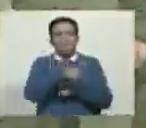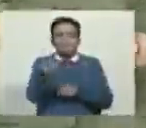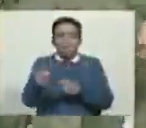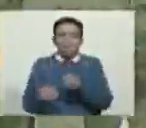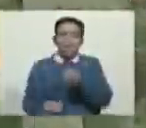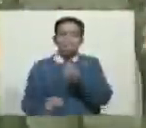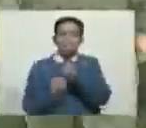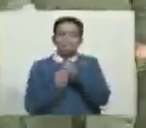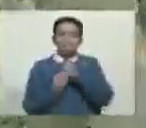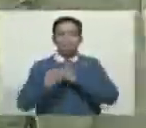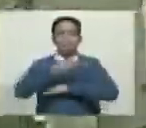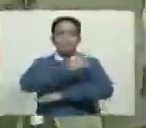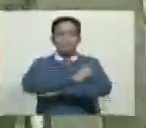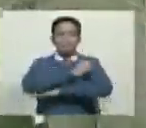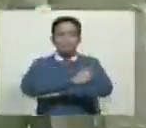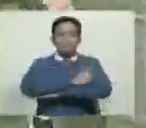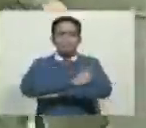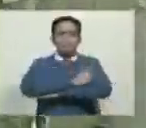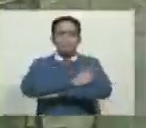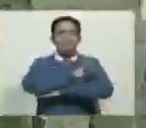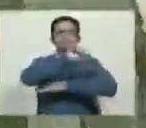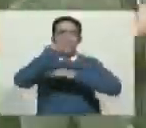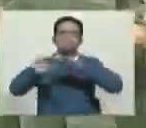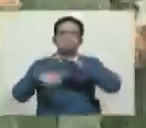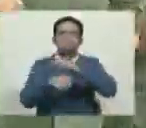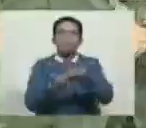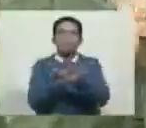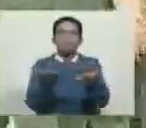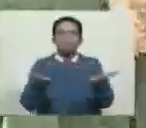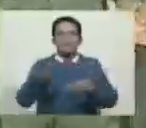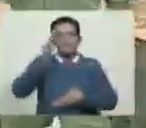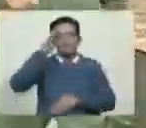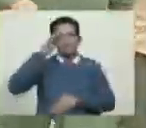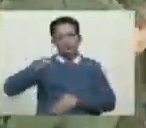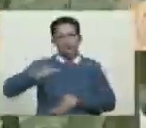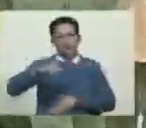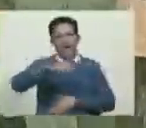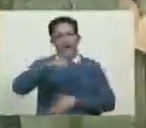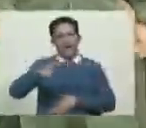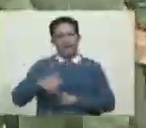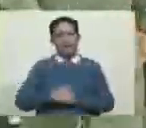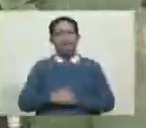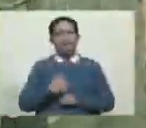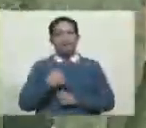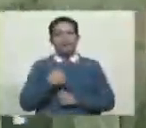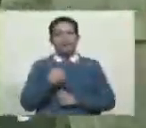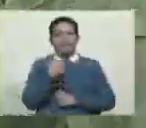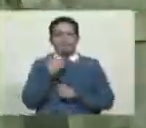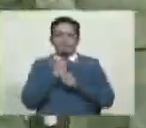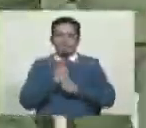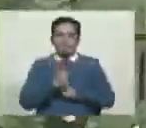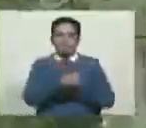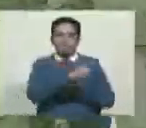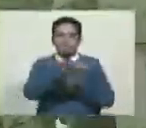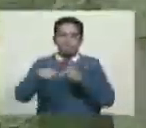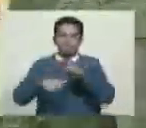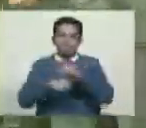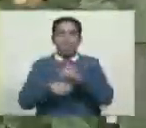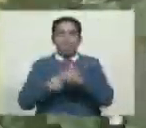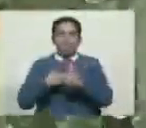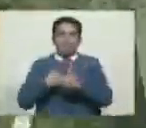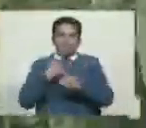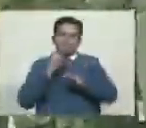y subordinación constitucional de ustedes, soldados de mi patria. Cuento con ustedes y ustedes cuentan conmigo,